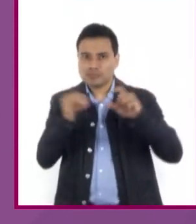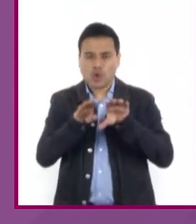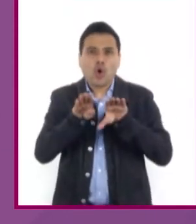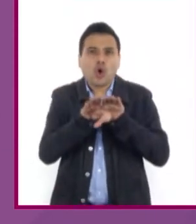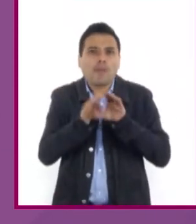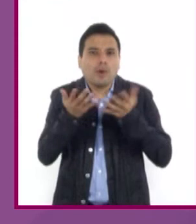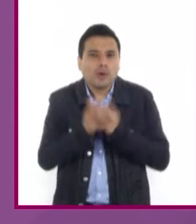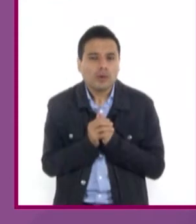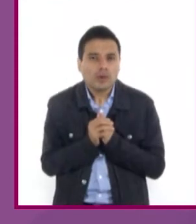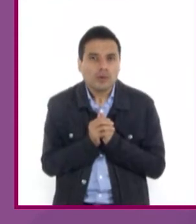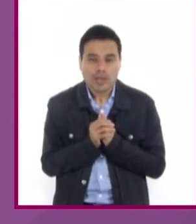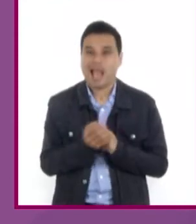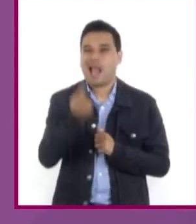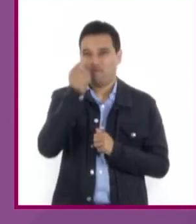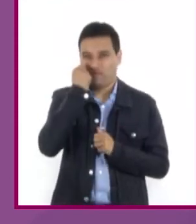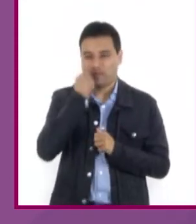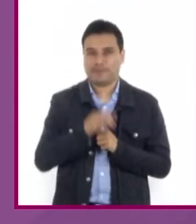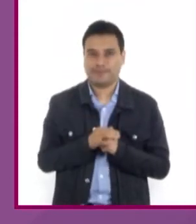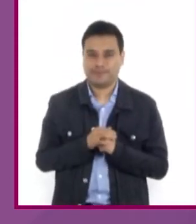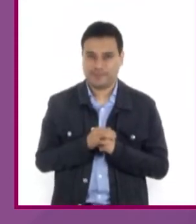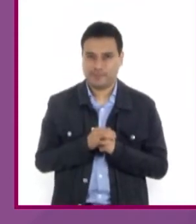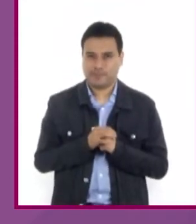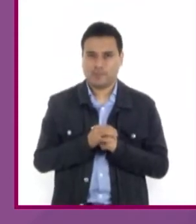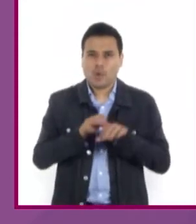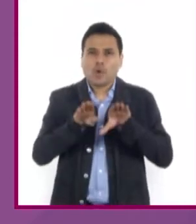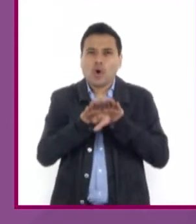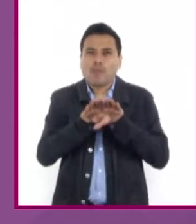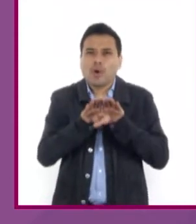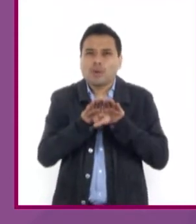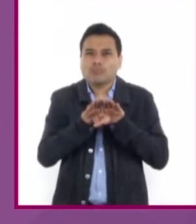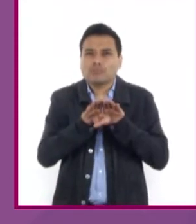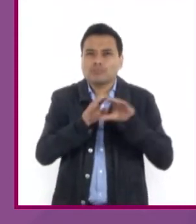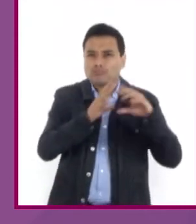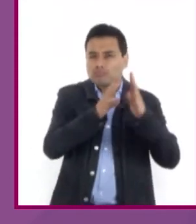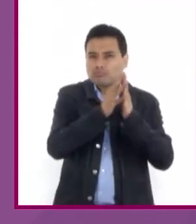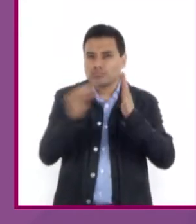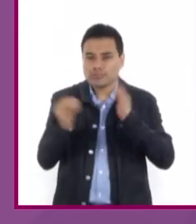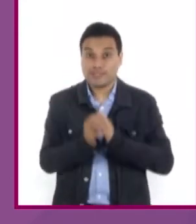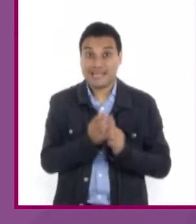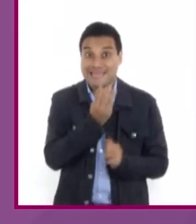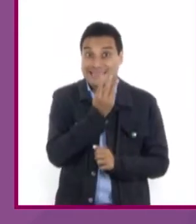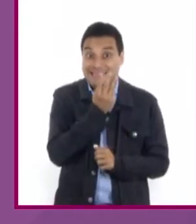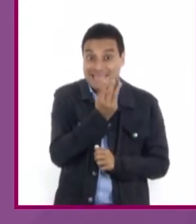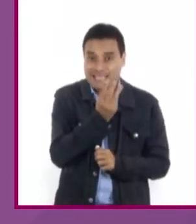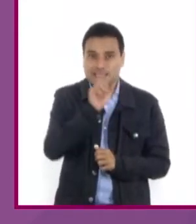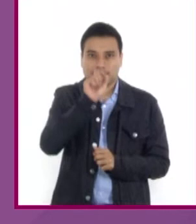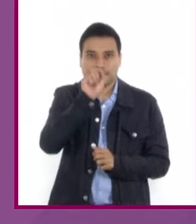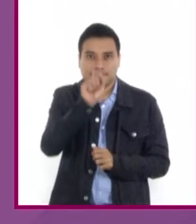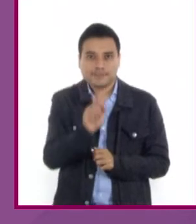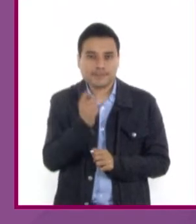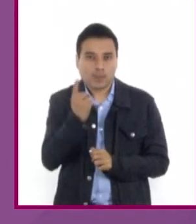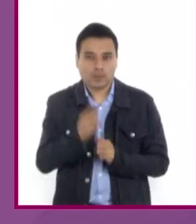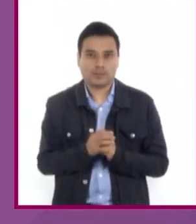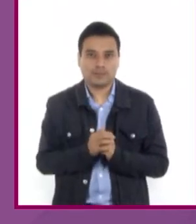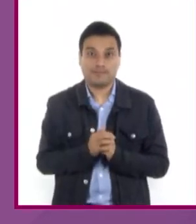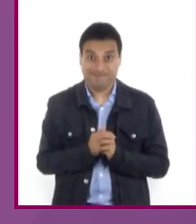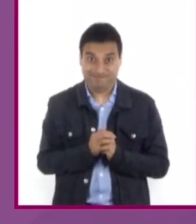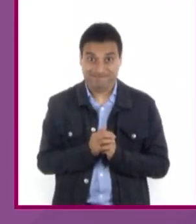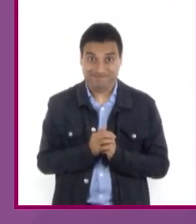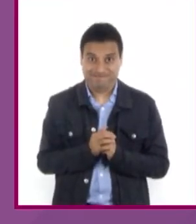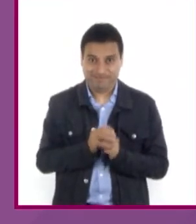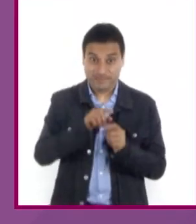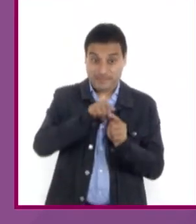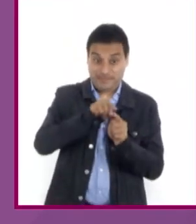el factor de escala aplicado a la figura 2 para obtener la figura 3 es 3:1, es decir, se multiplican por